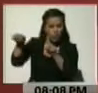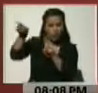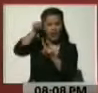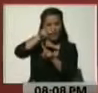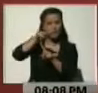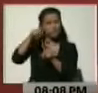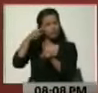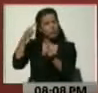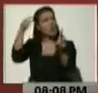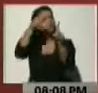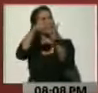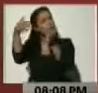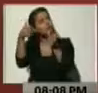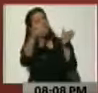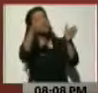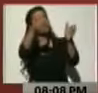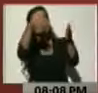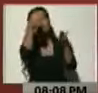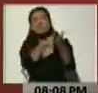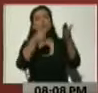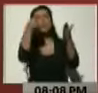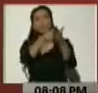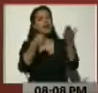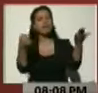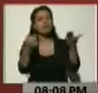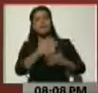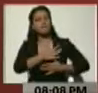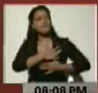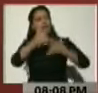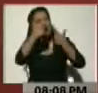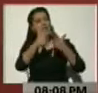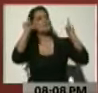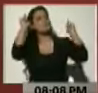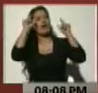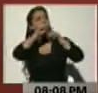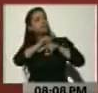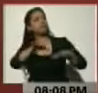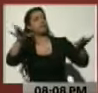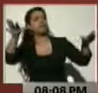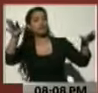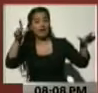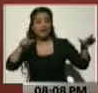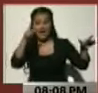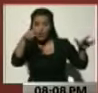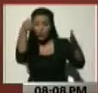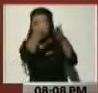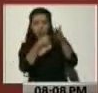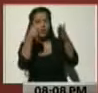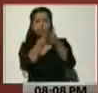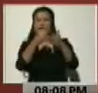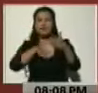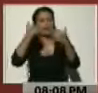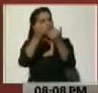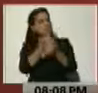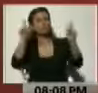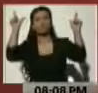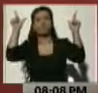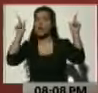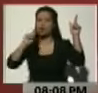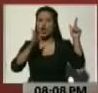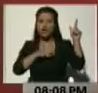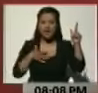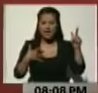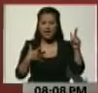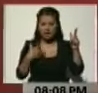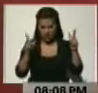camino de la lucha por la emancipación, el camino de la lucha por la liberación, el camino de la lucha por no ser más